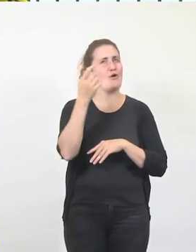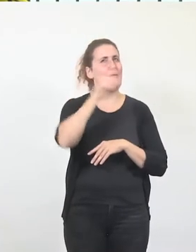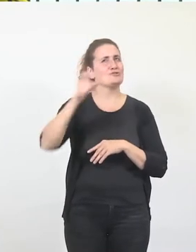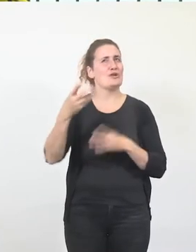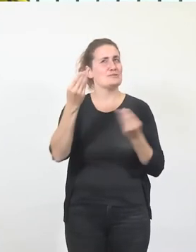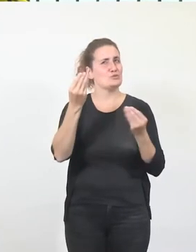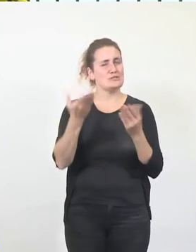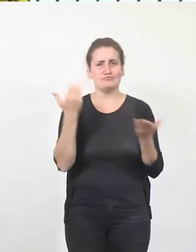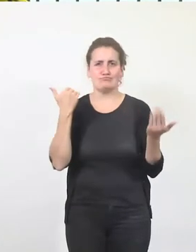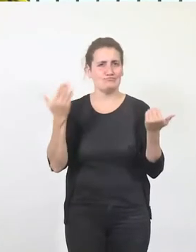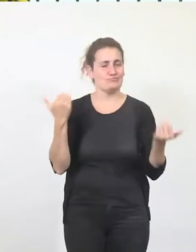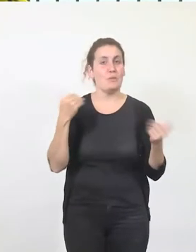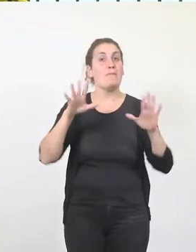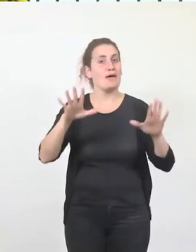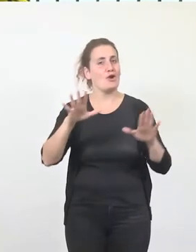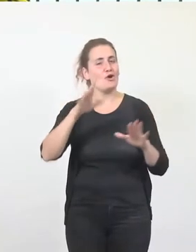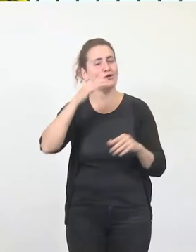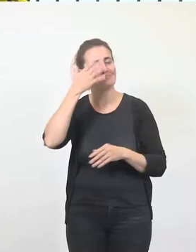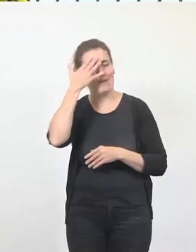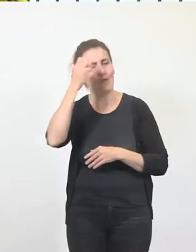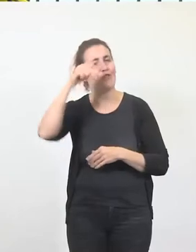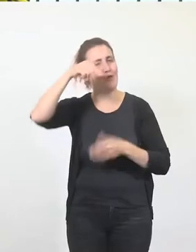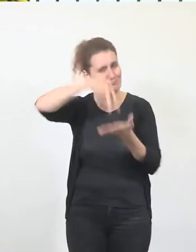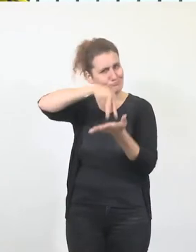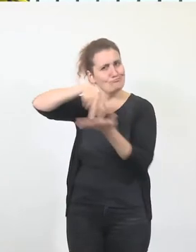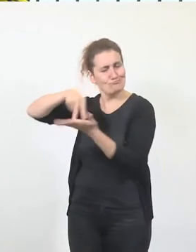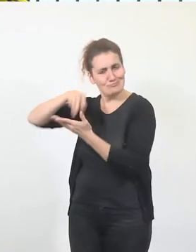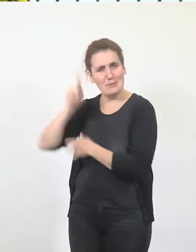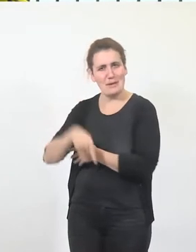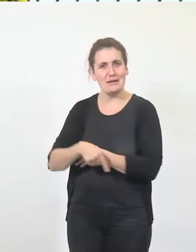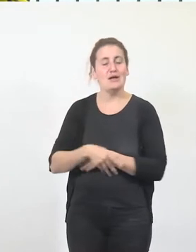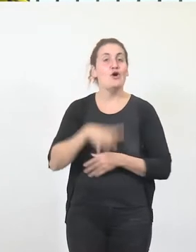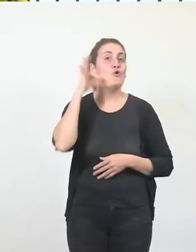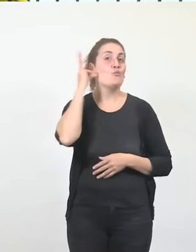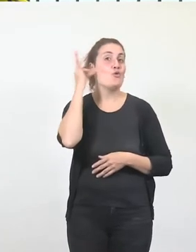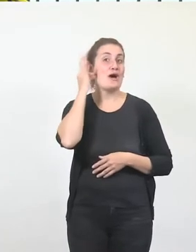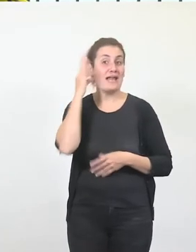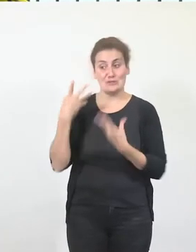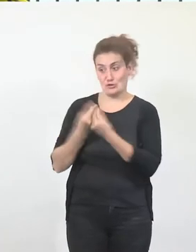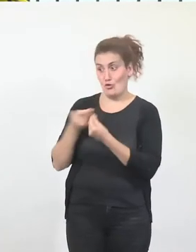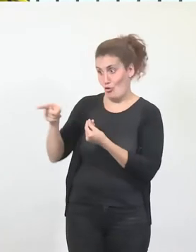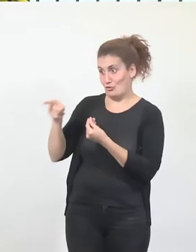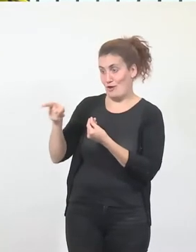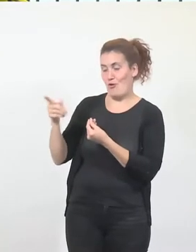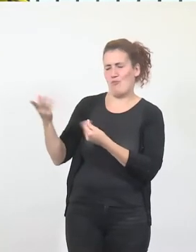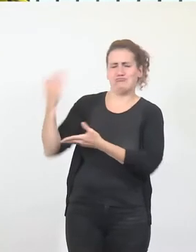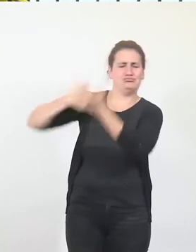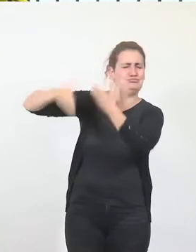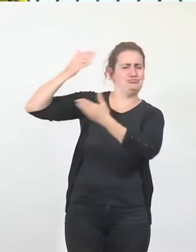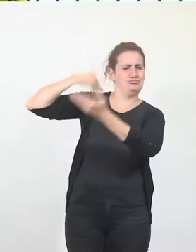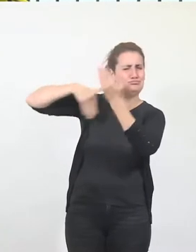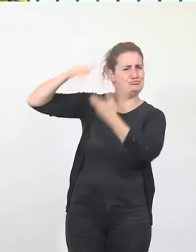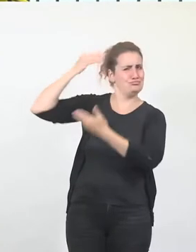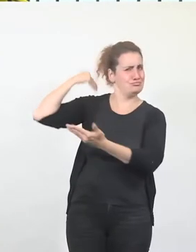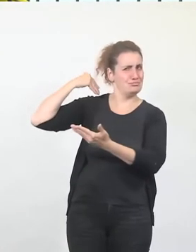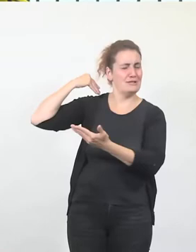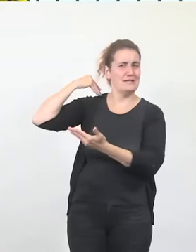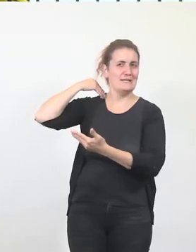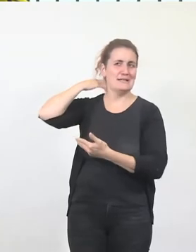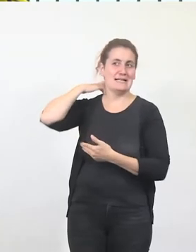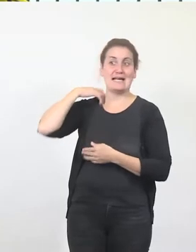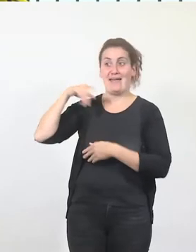todo recuerdo las presencias de mujeres que estuvieron contigo hace muchísimos años, que han